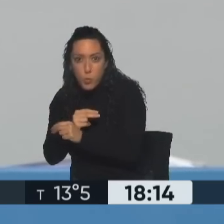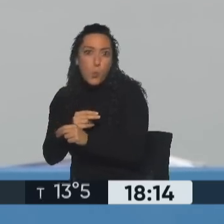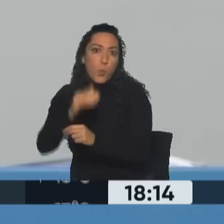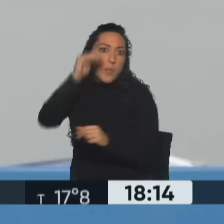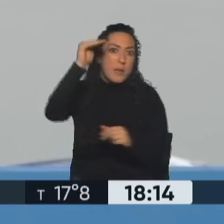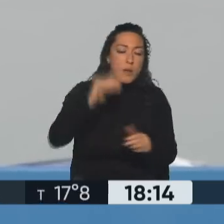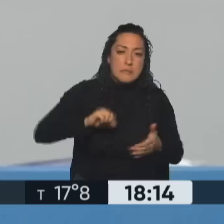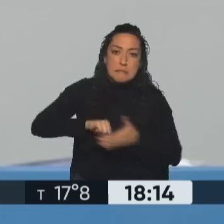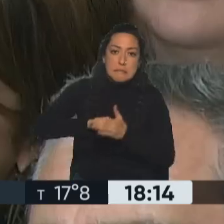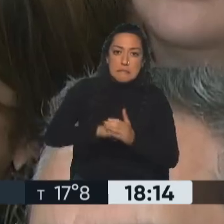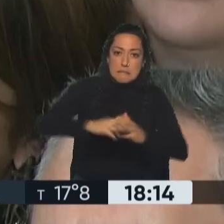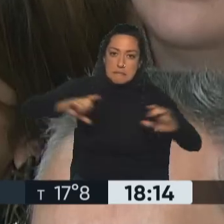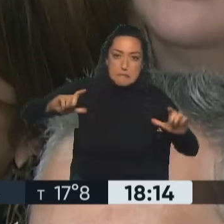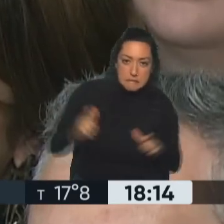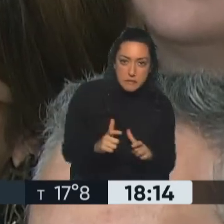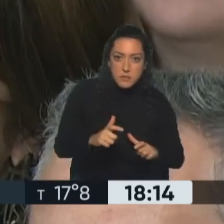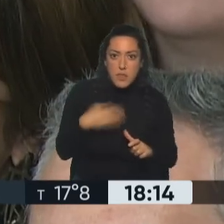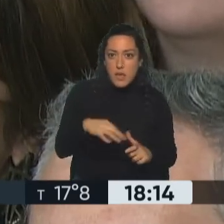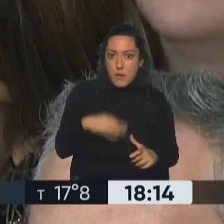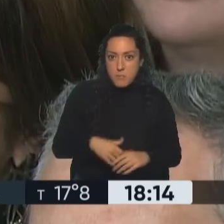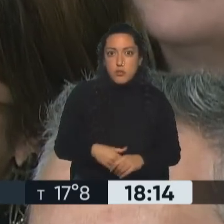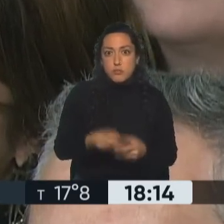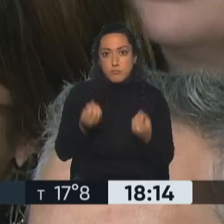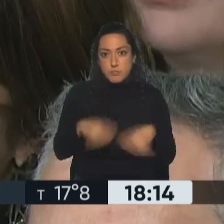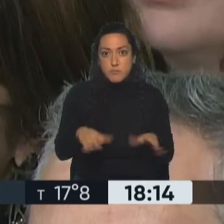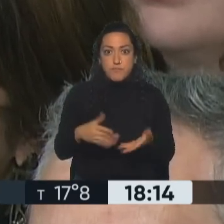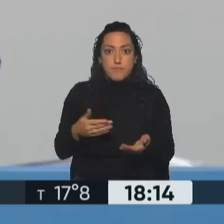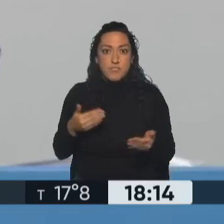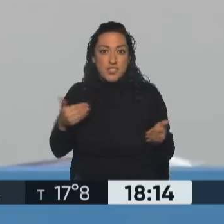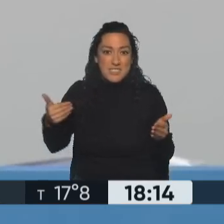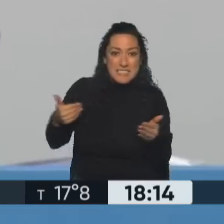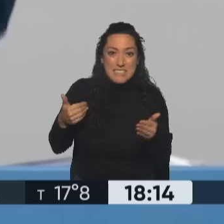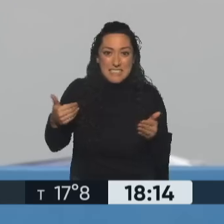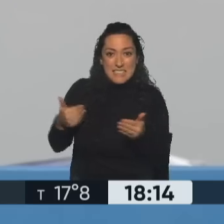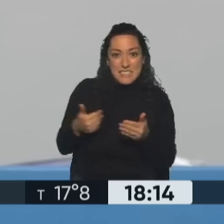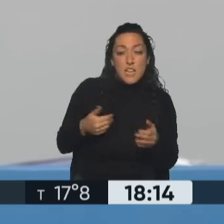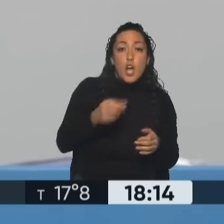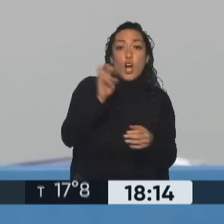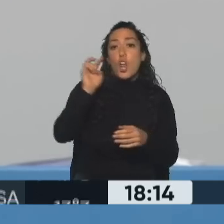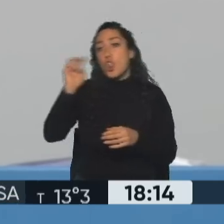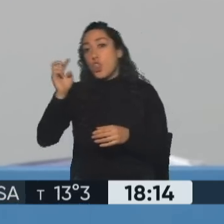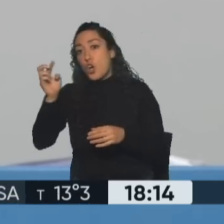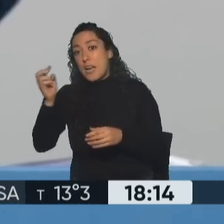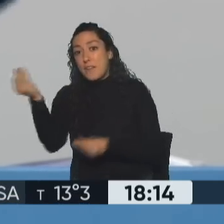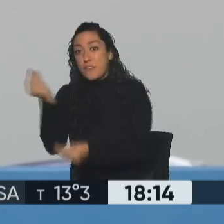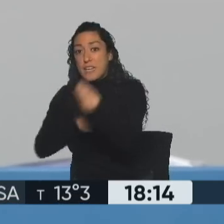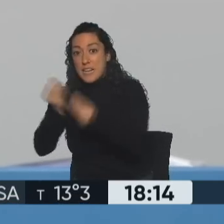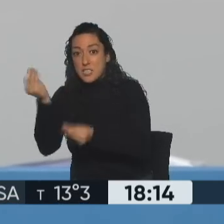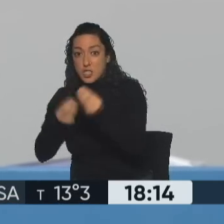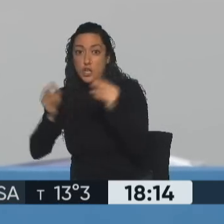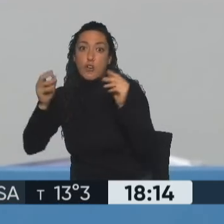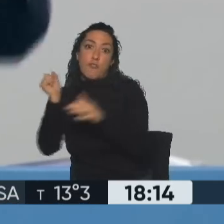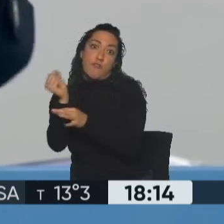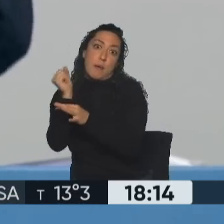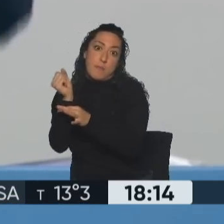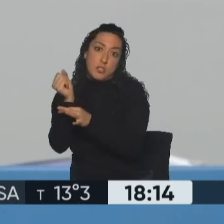y apretar. Entonces, por eso comienza la brecha entre los dólares financieros, el